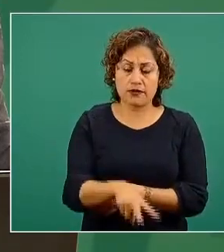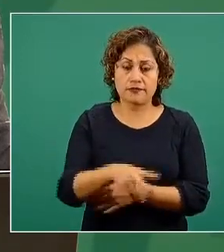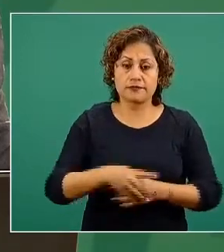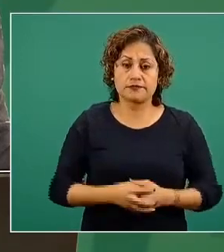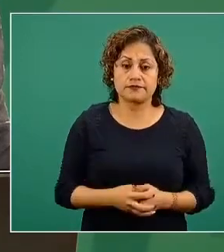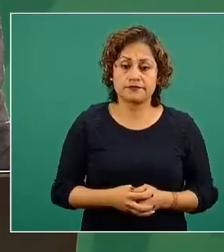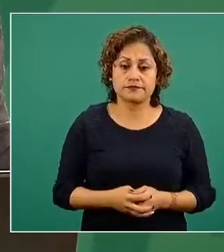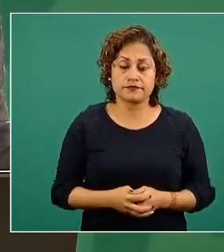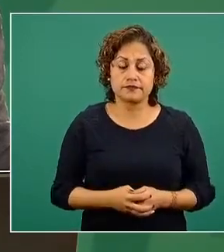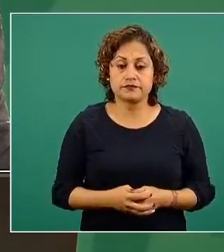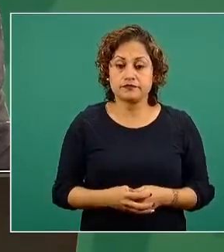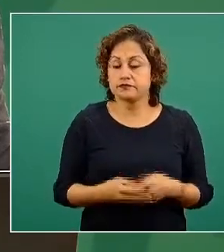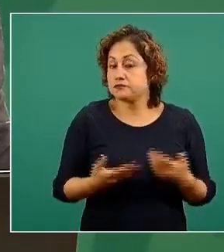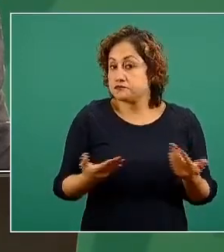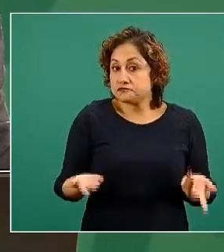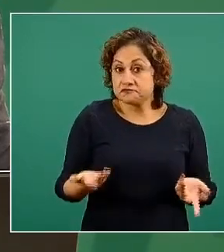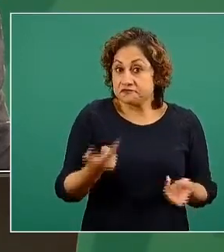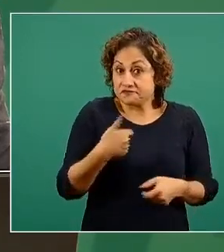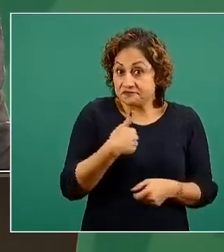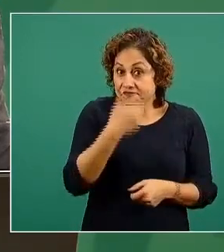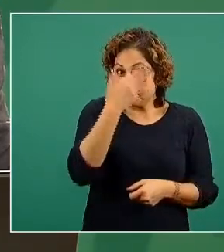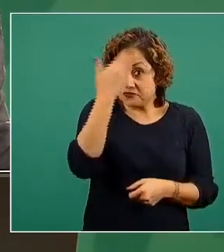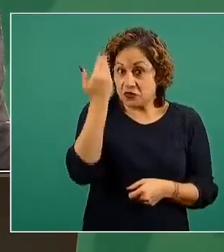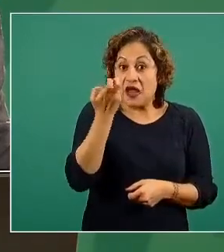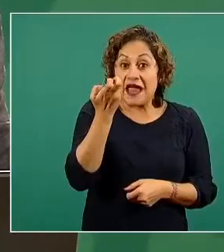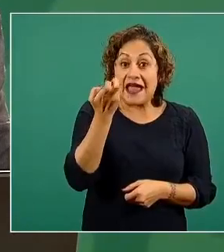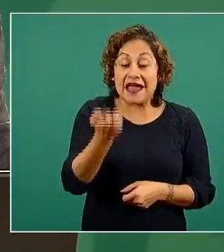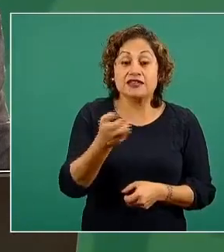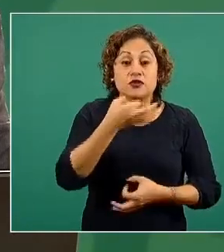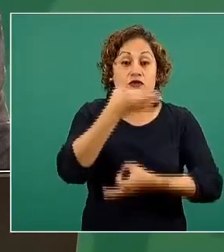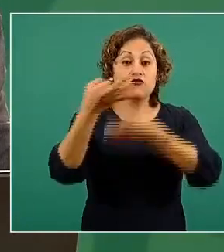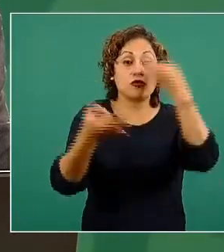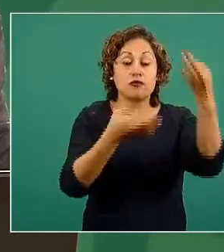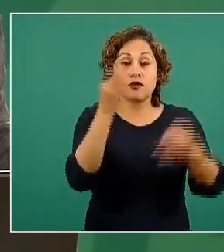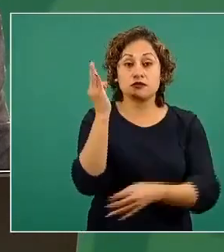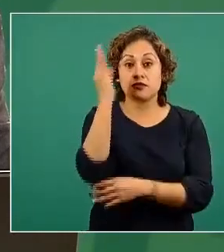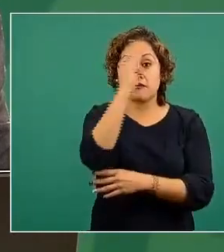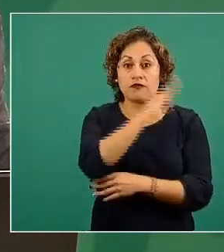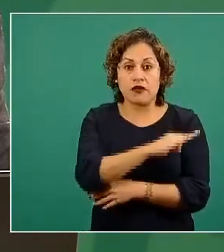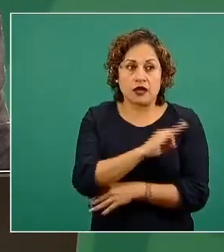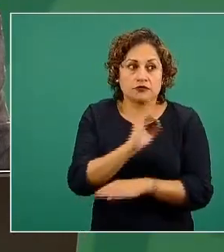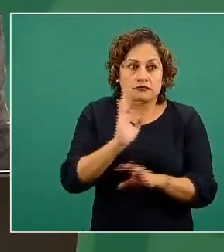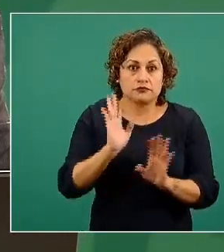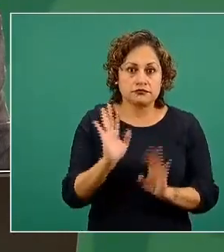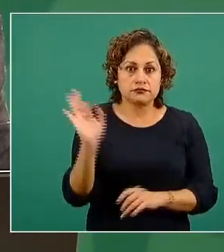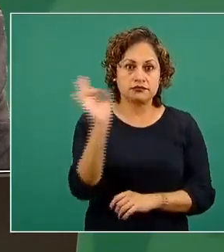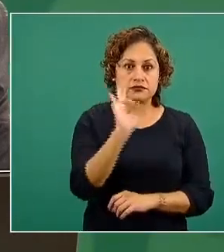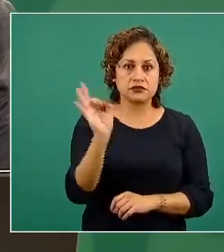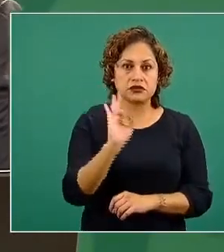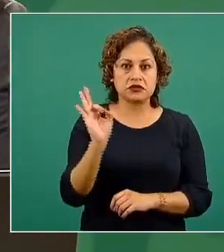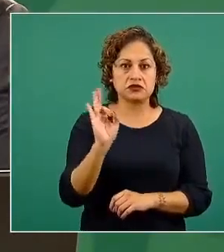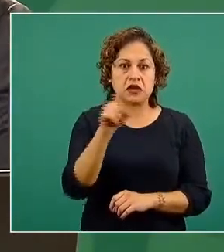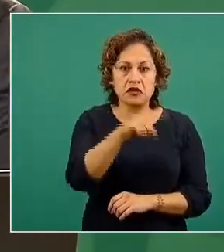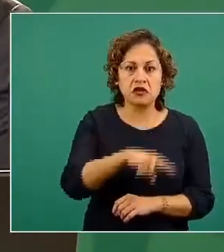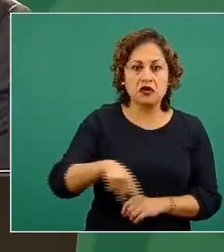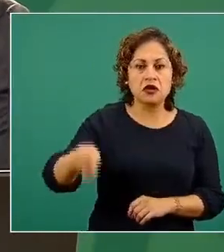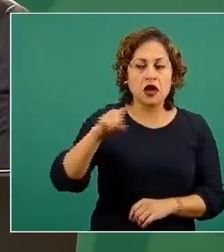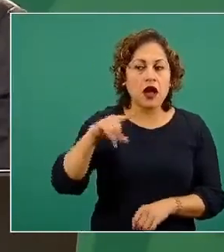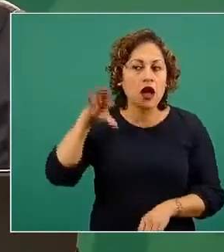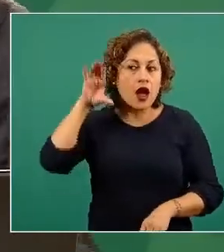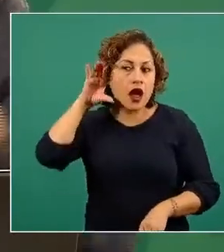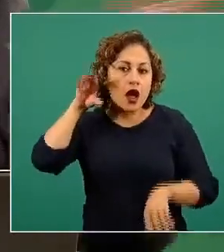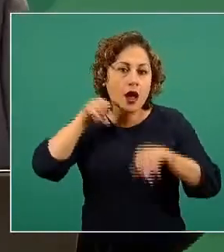no sé si es parte de esta infodemia el pensar que hay un rumor que va creciendo